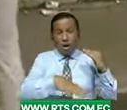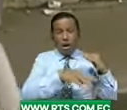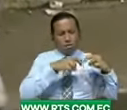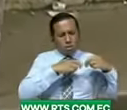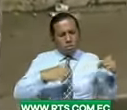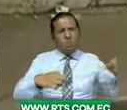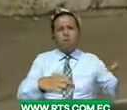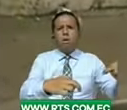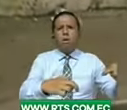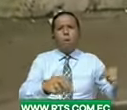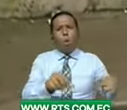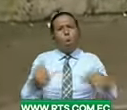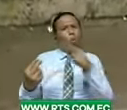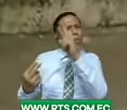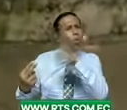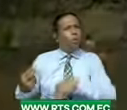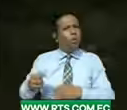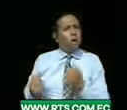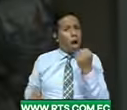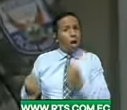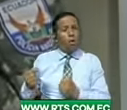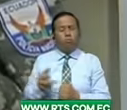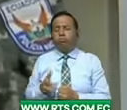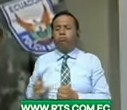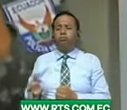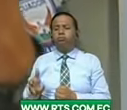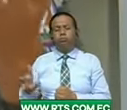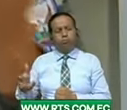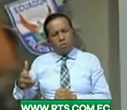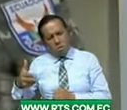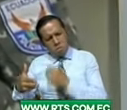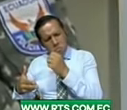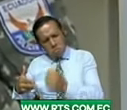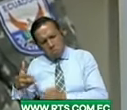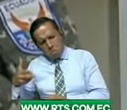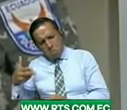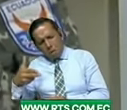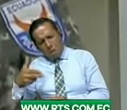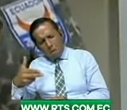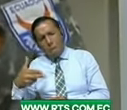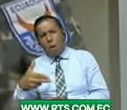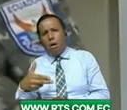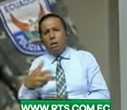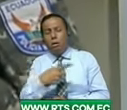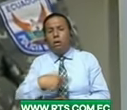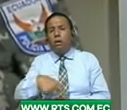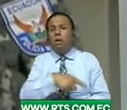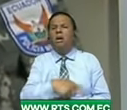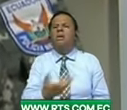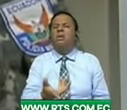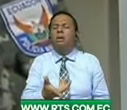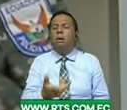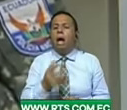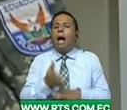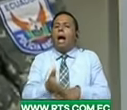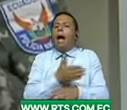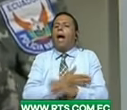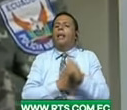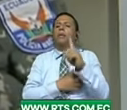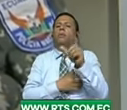cuando llegaron los desconocidos disparando. Aparentemente a quien iba direccionado es otra persona que había salido, recuperado su